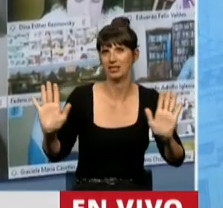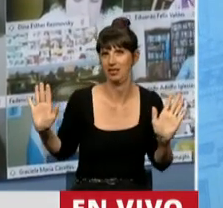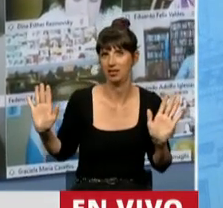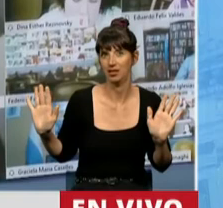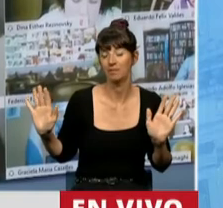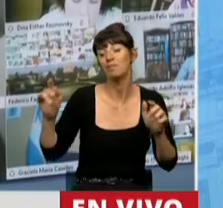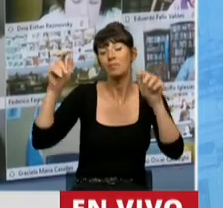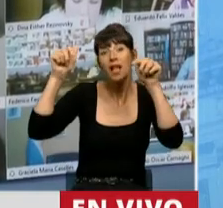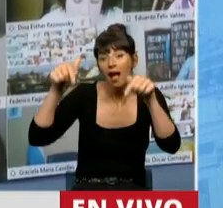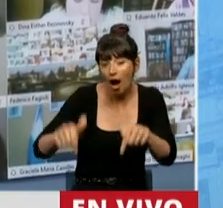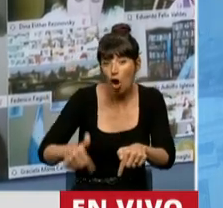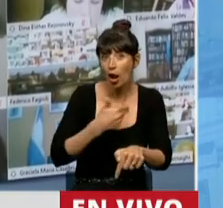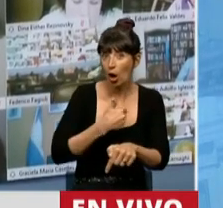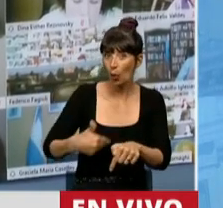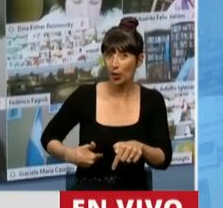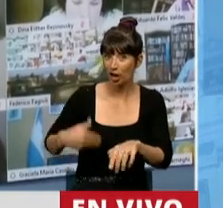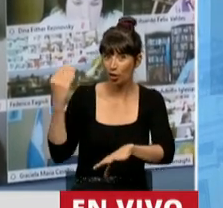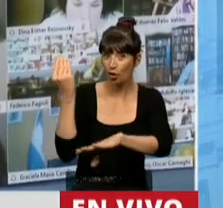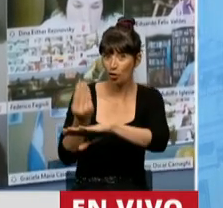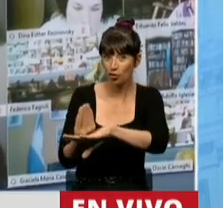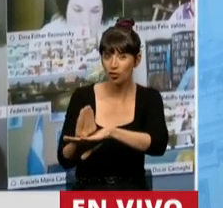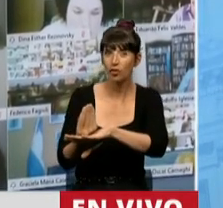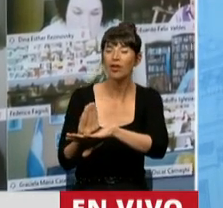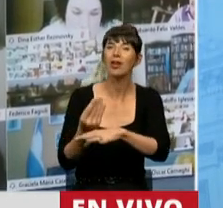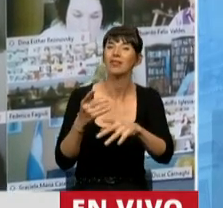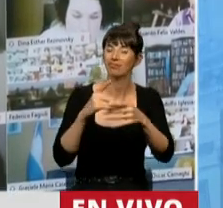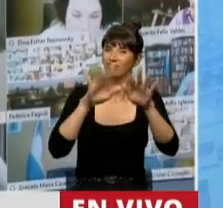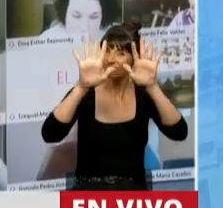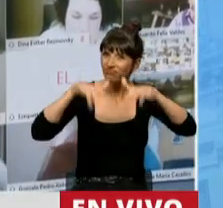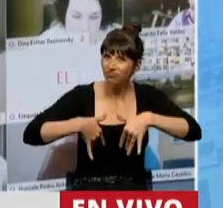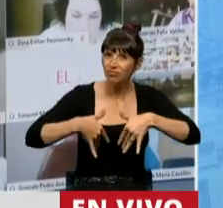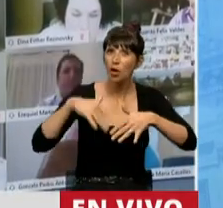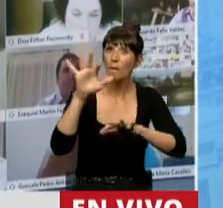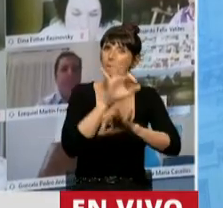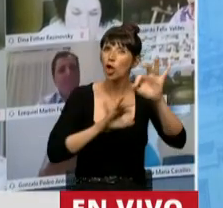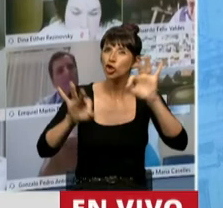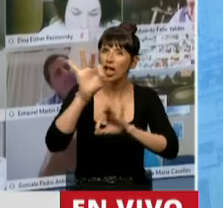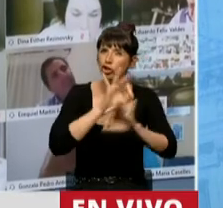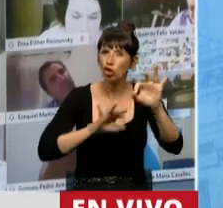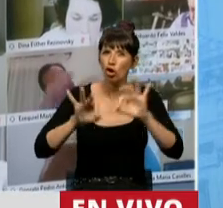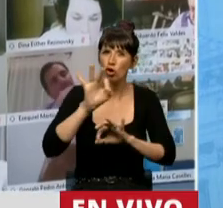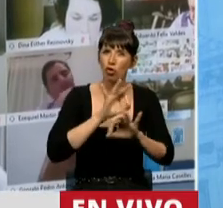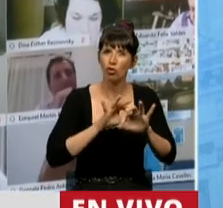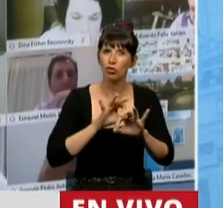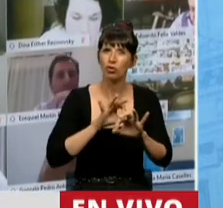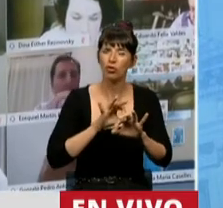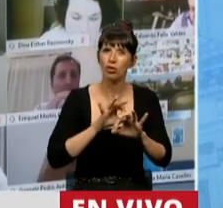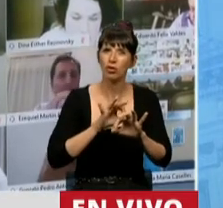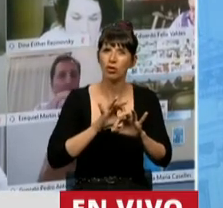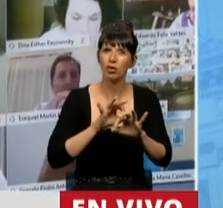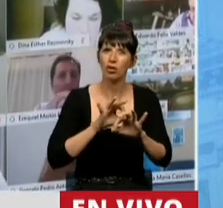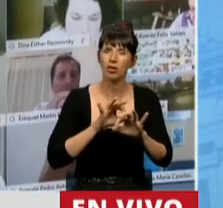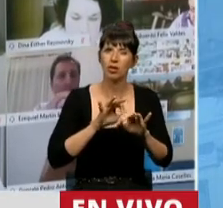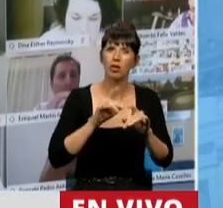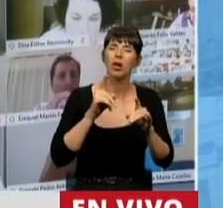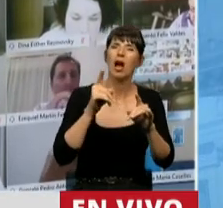actual, en su redacción inicial, en el proyecto que presentó, quedaba claro en